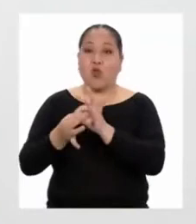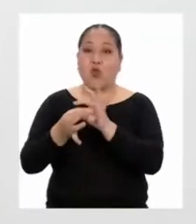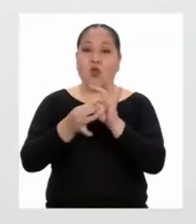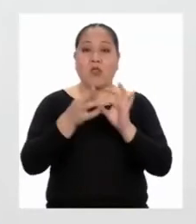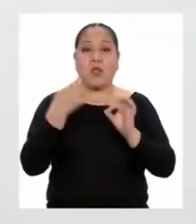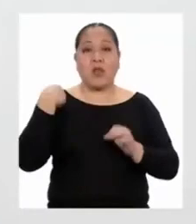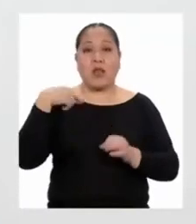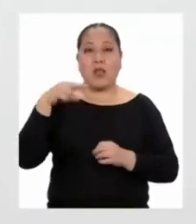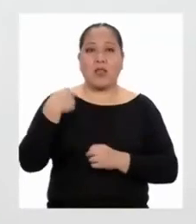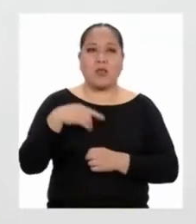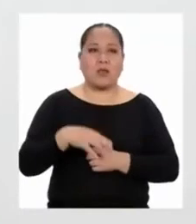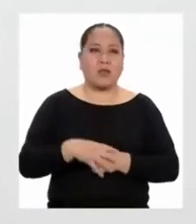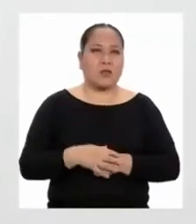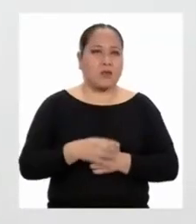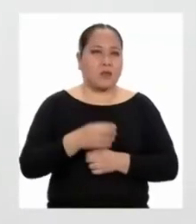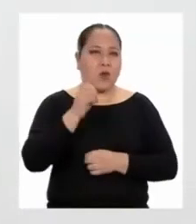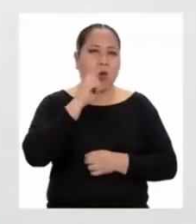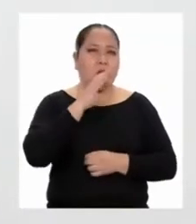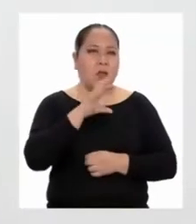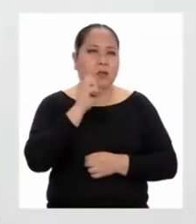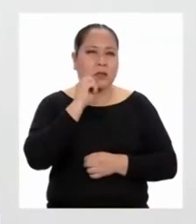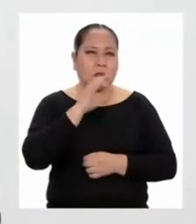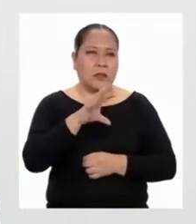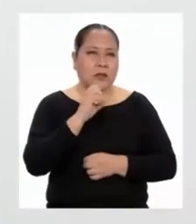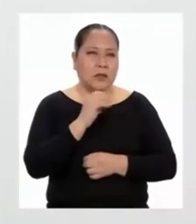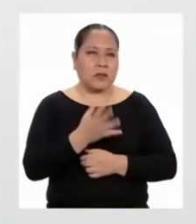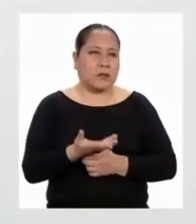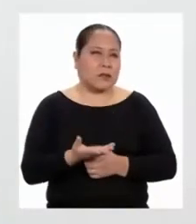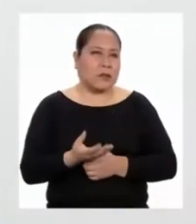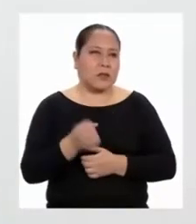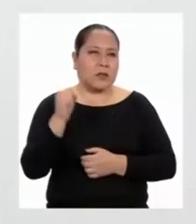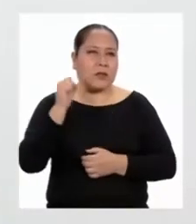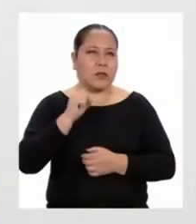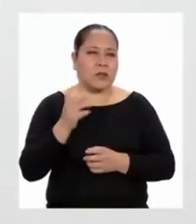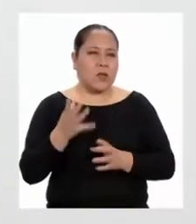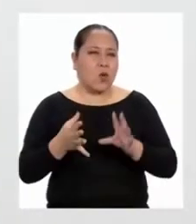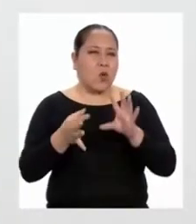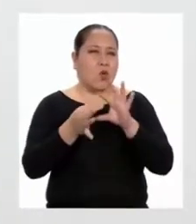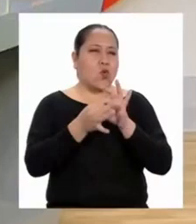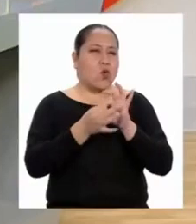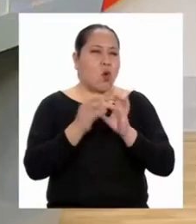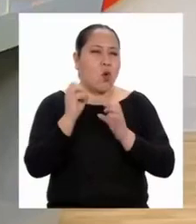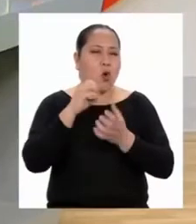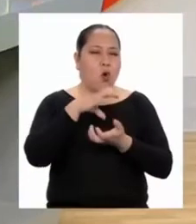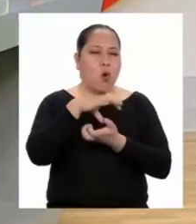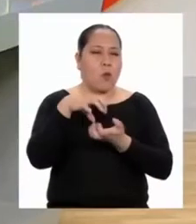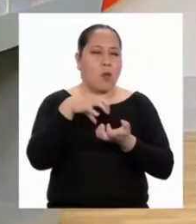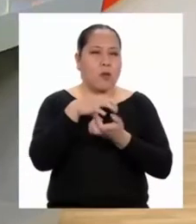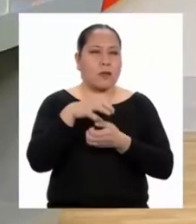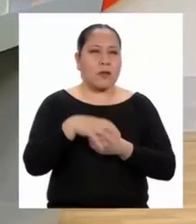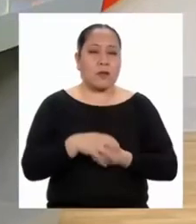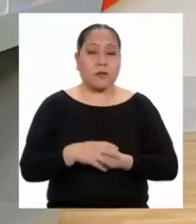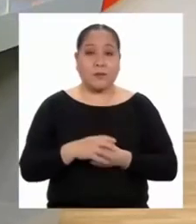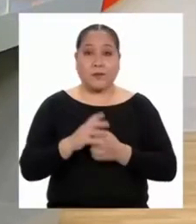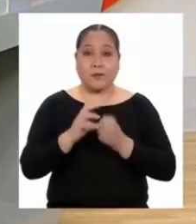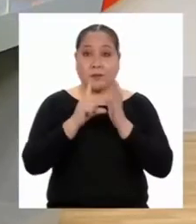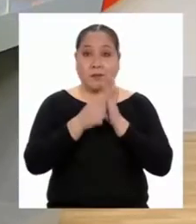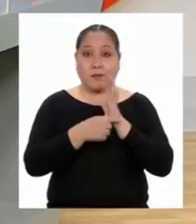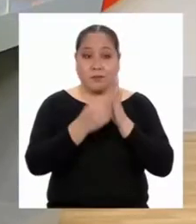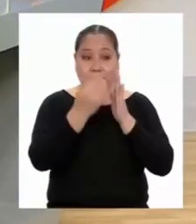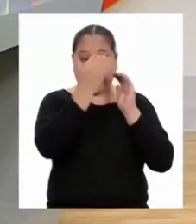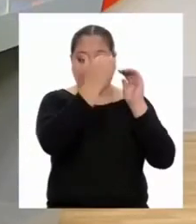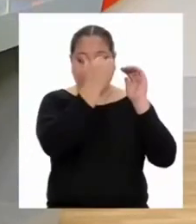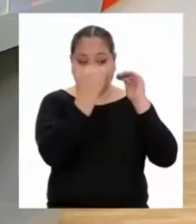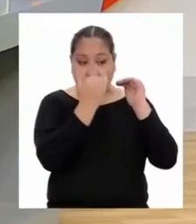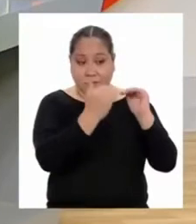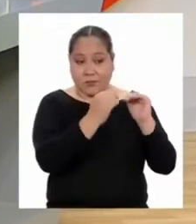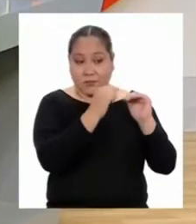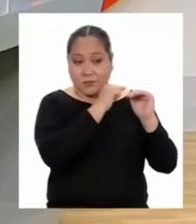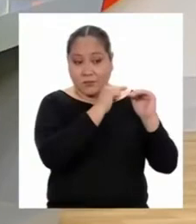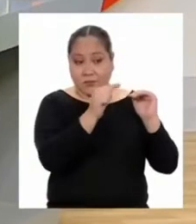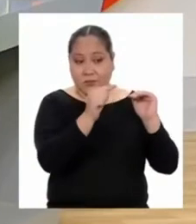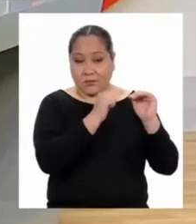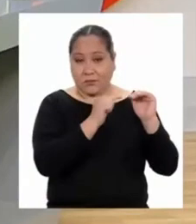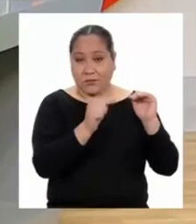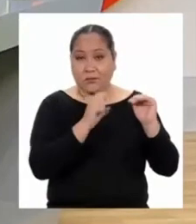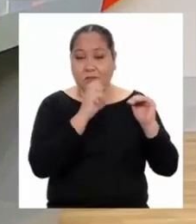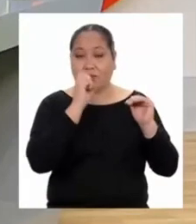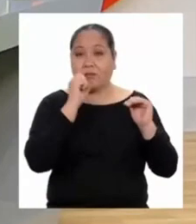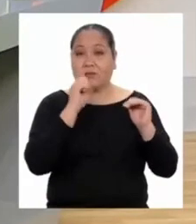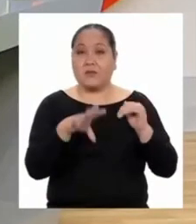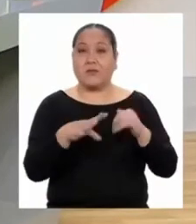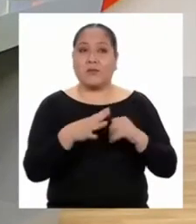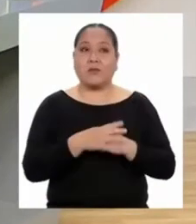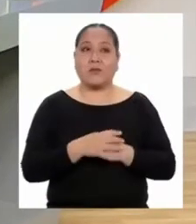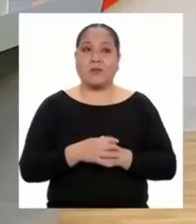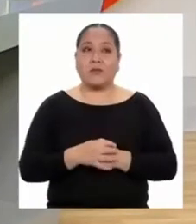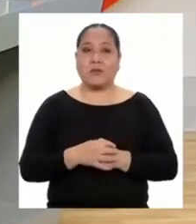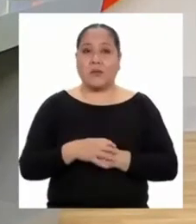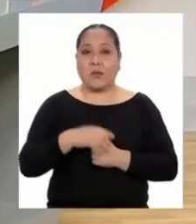es. ¿Y en qué te basas para afirmar qué significa unión o mezcla? en que luego, en el mismo párrafo, se menciona